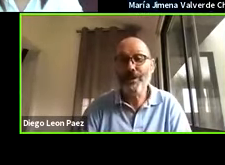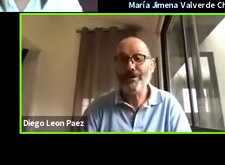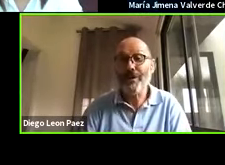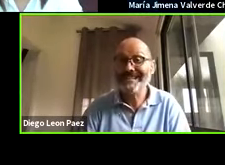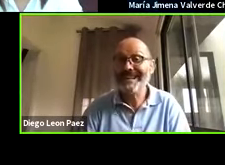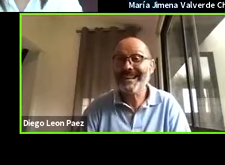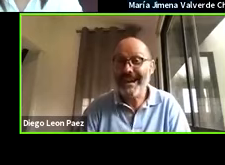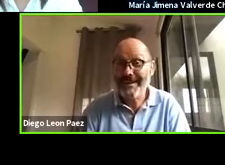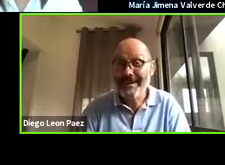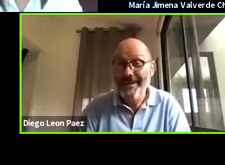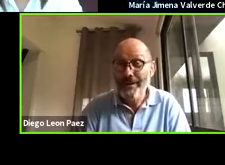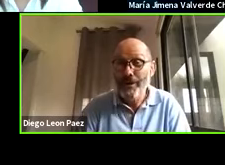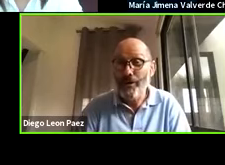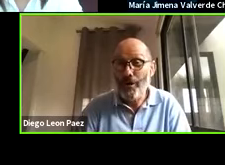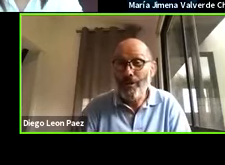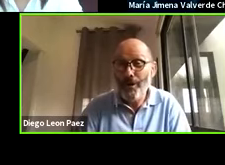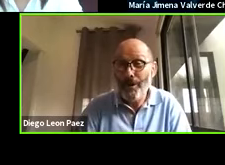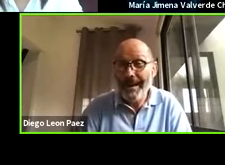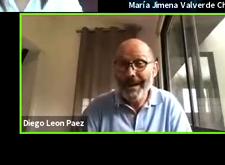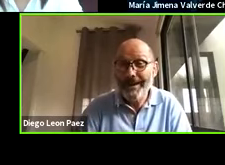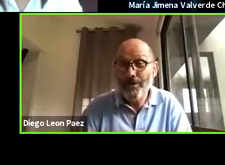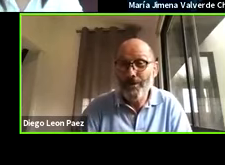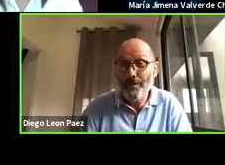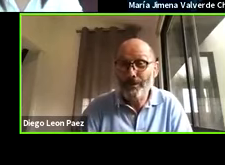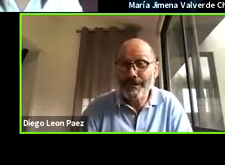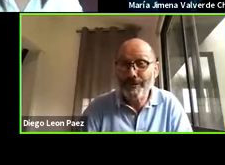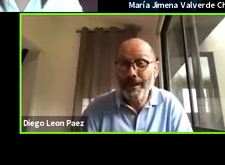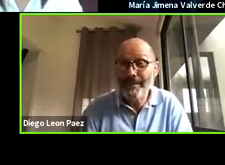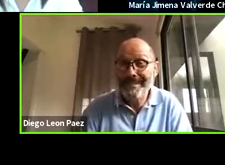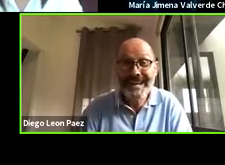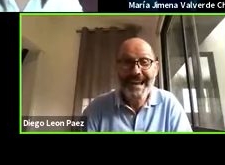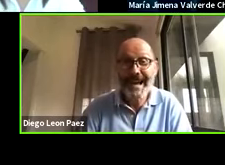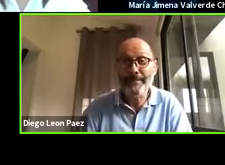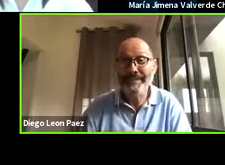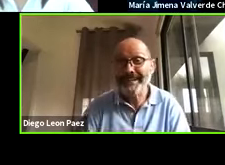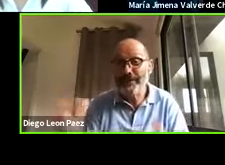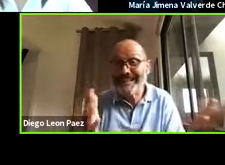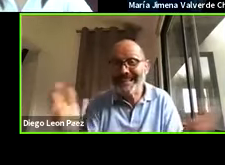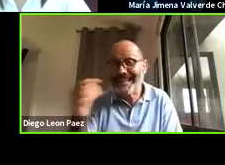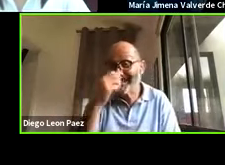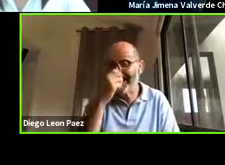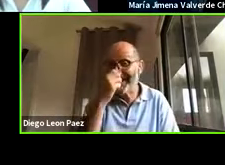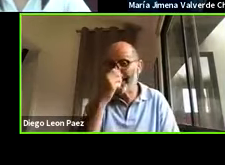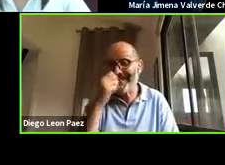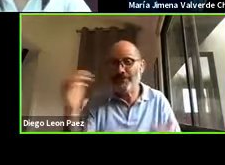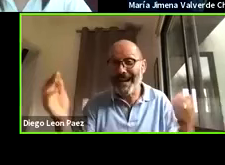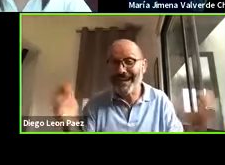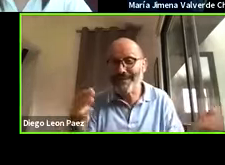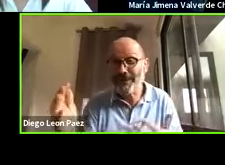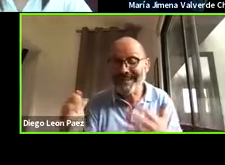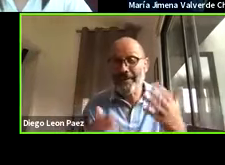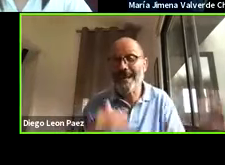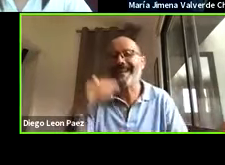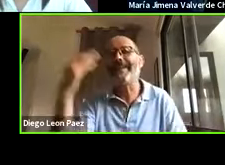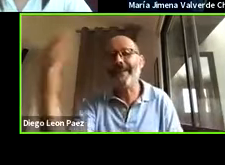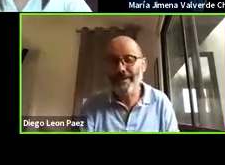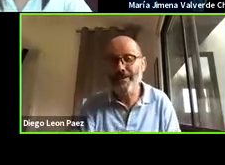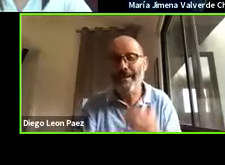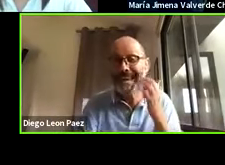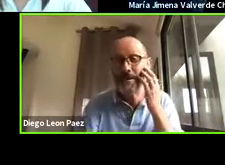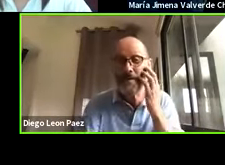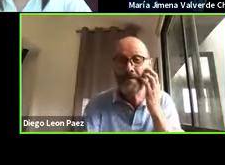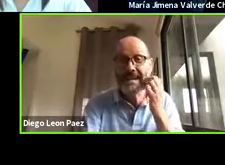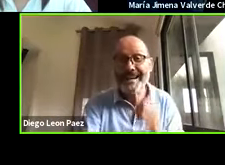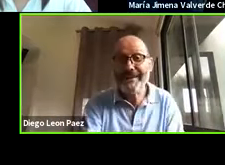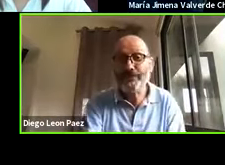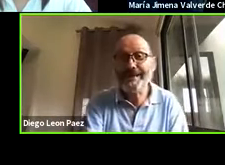cuando aisha nada un proceso de aprendizaje a partir de unas chicas peninsulares con las que vivían que habían vivido